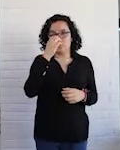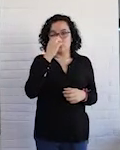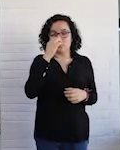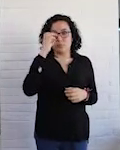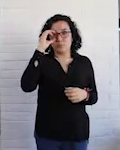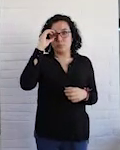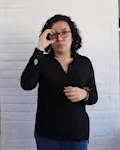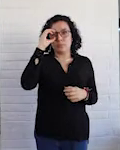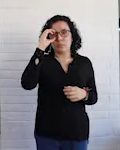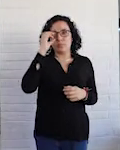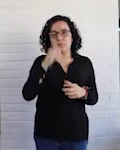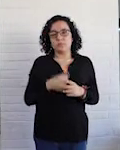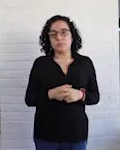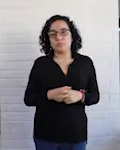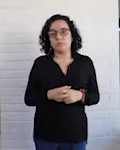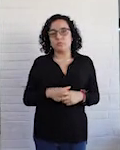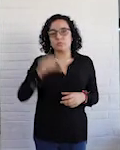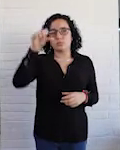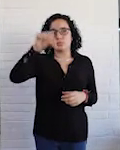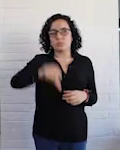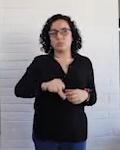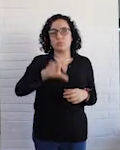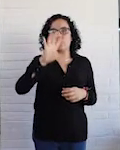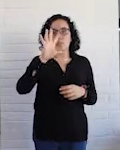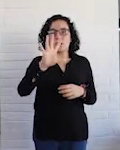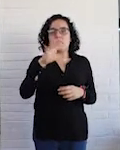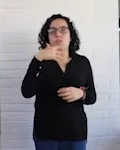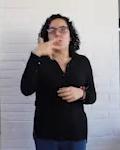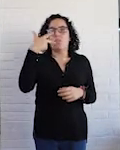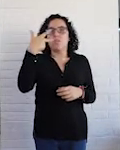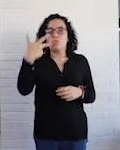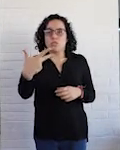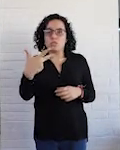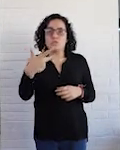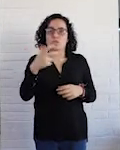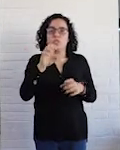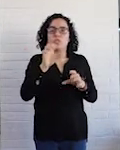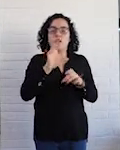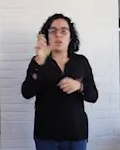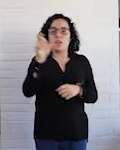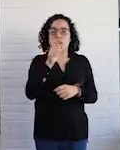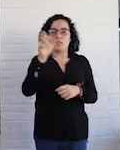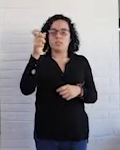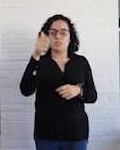hoy se mueven entre 5 y 8 exabytes en Internet al día.